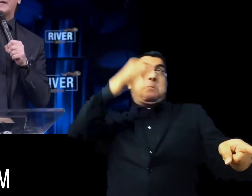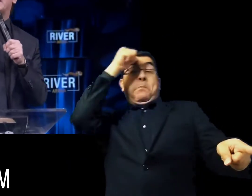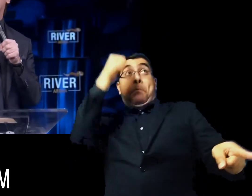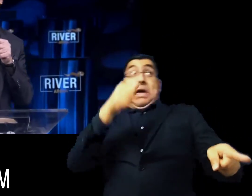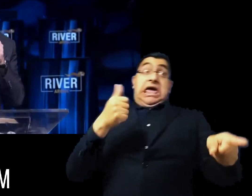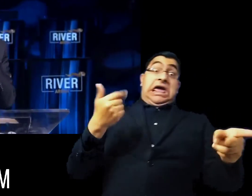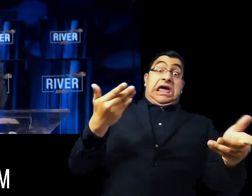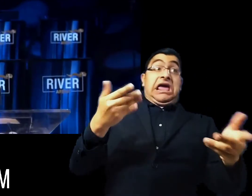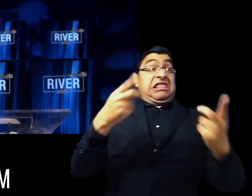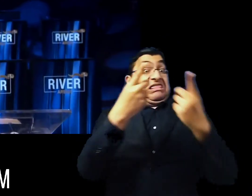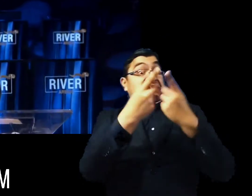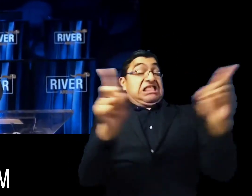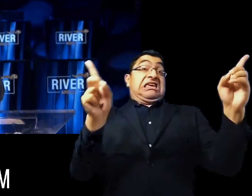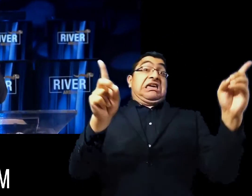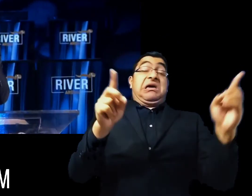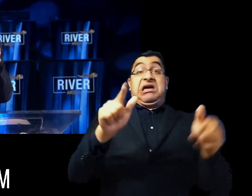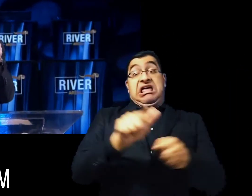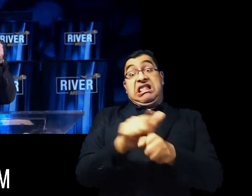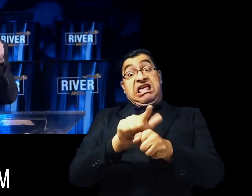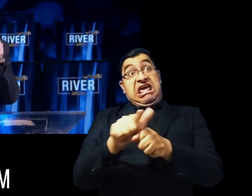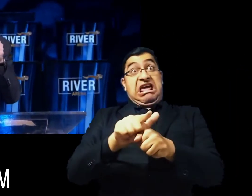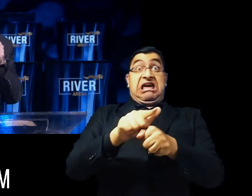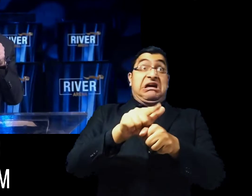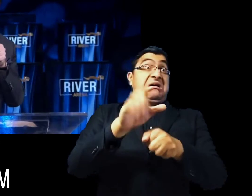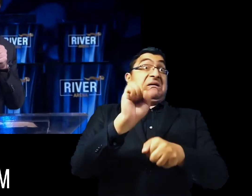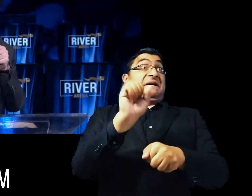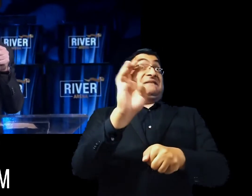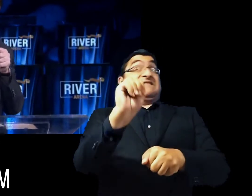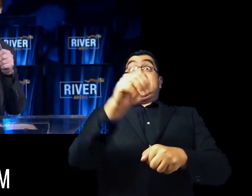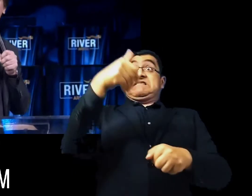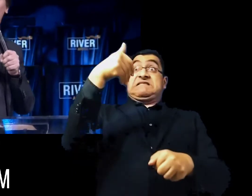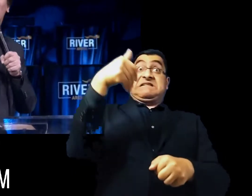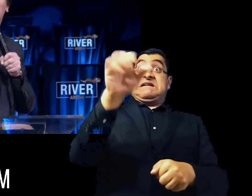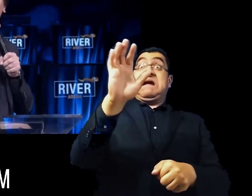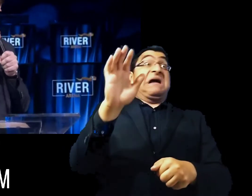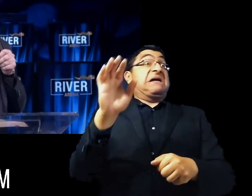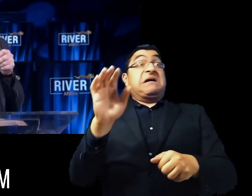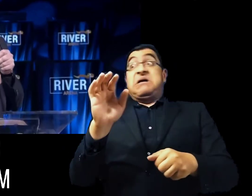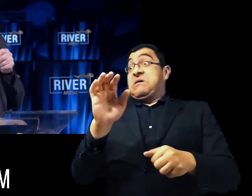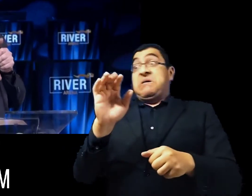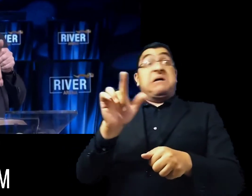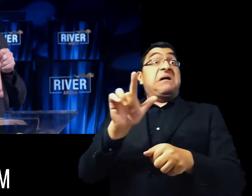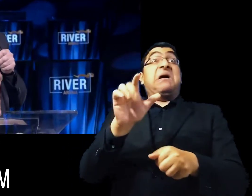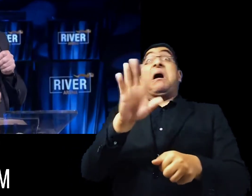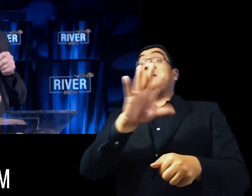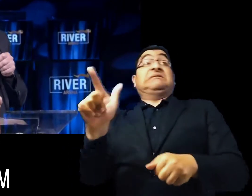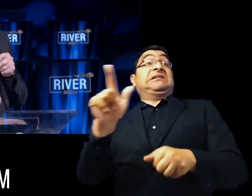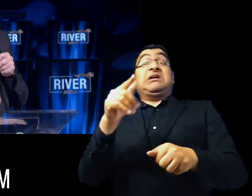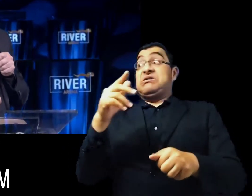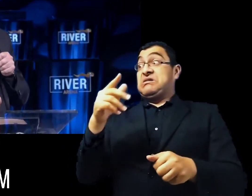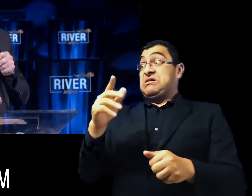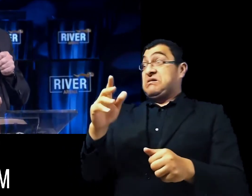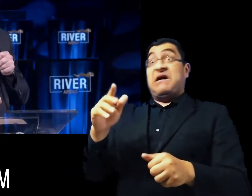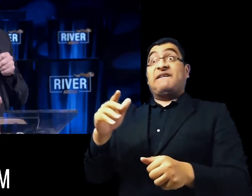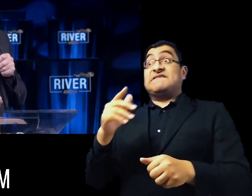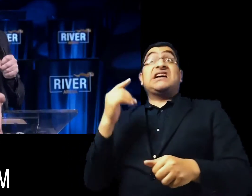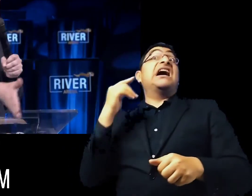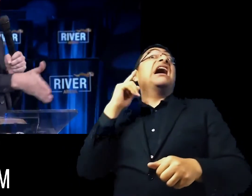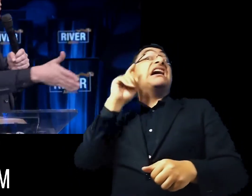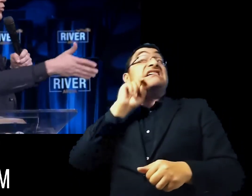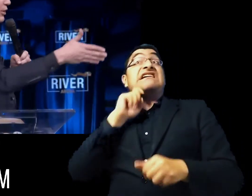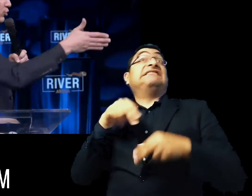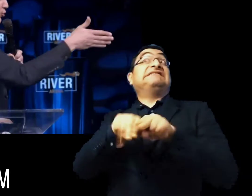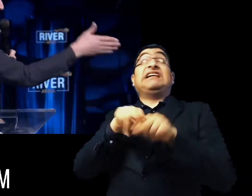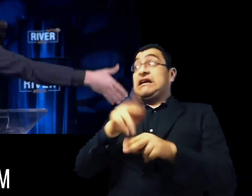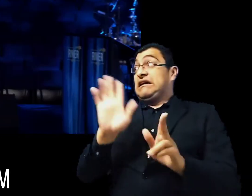pecador, el divorciado, el homosexual, el fornicario, cuando le pones un rostro y es tu hijo. Todo